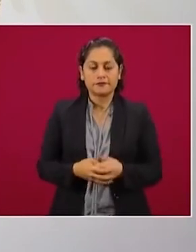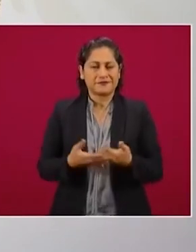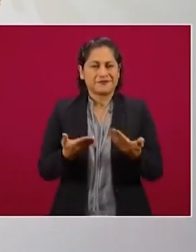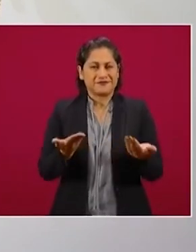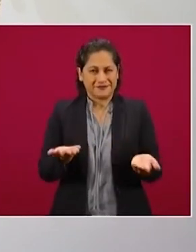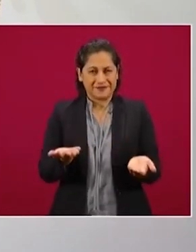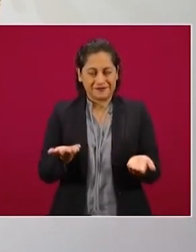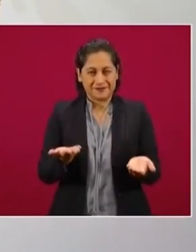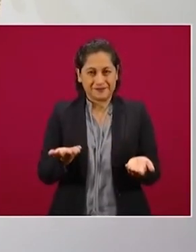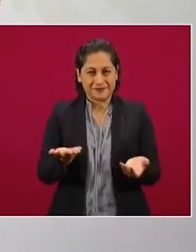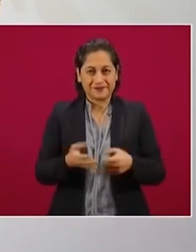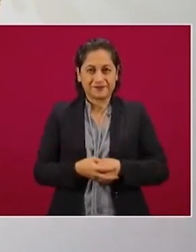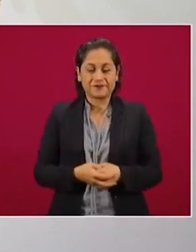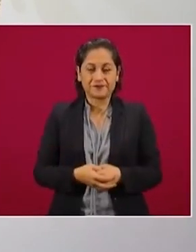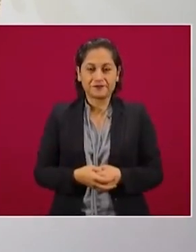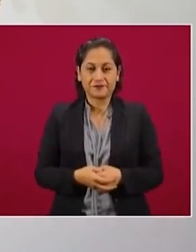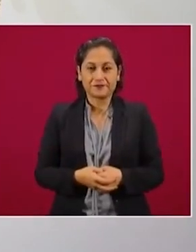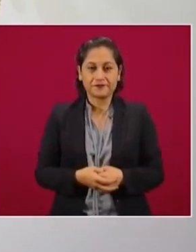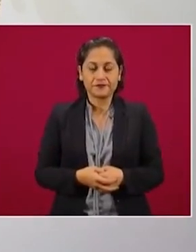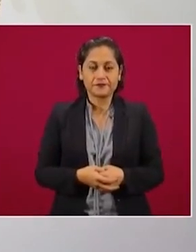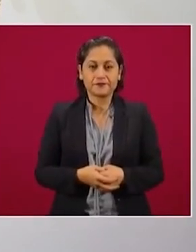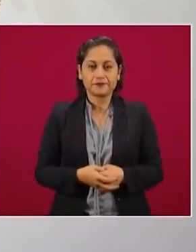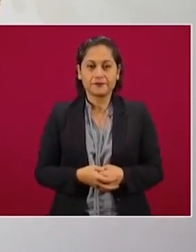Entonces, para que